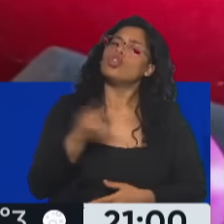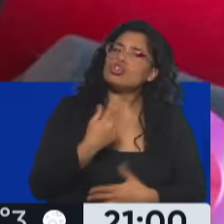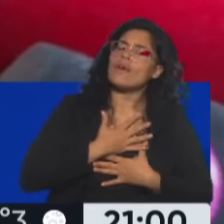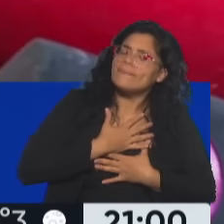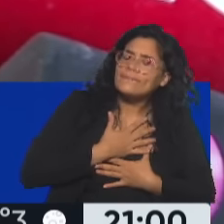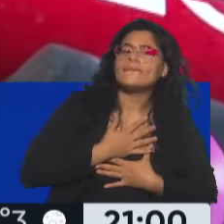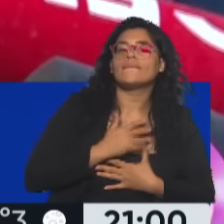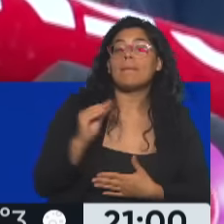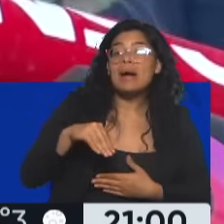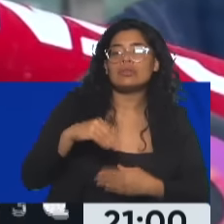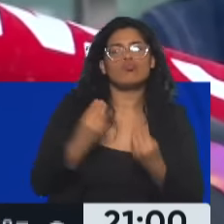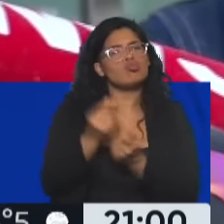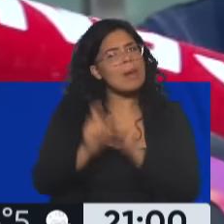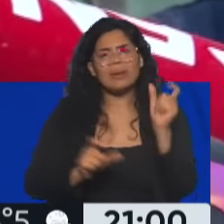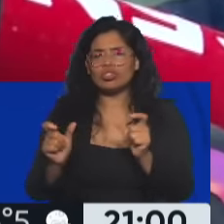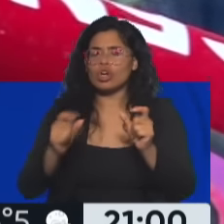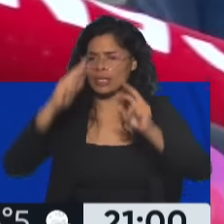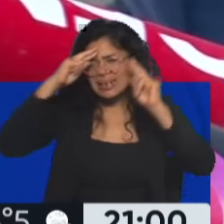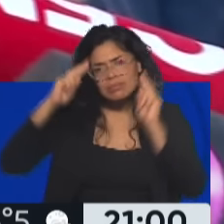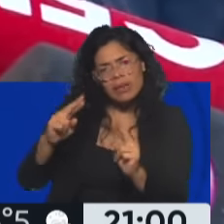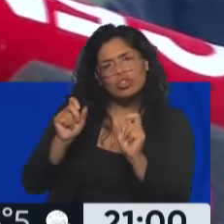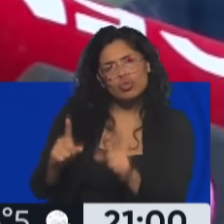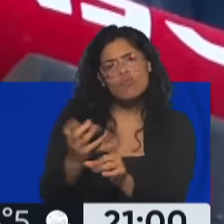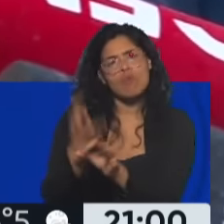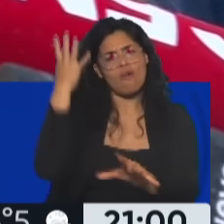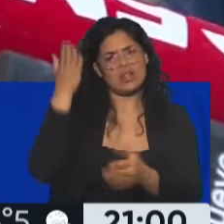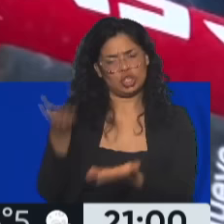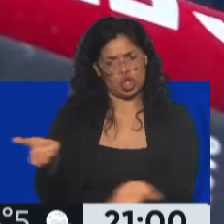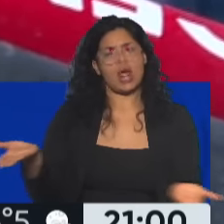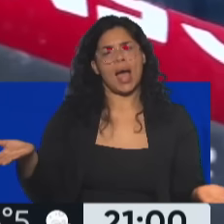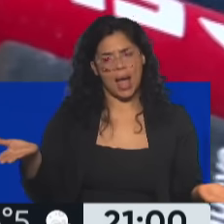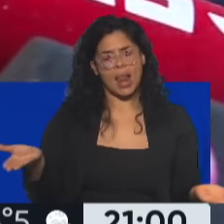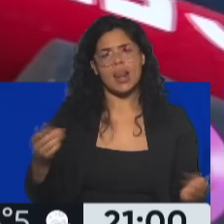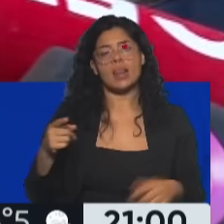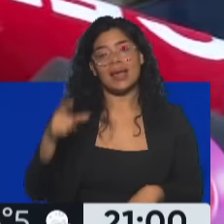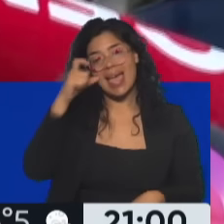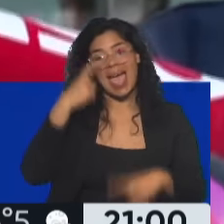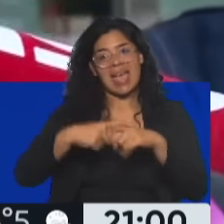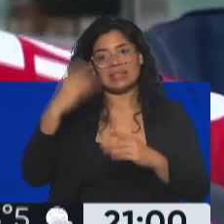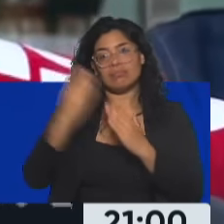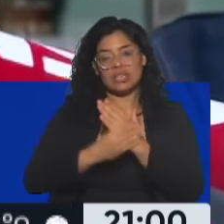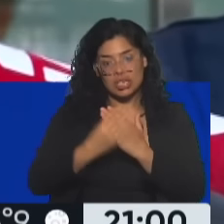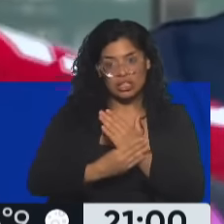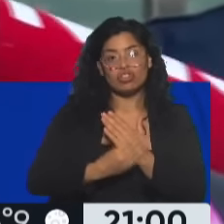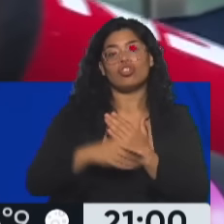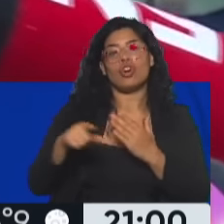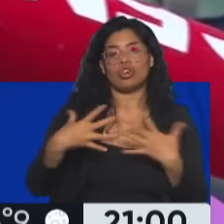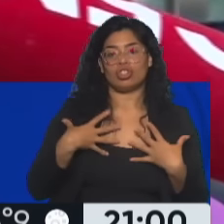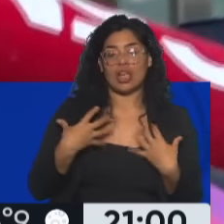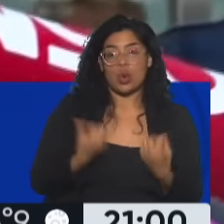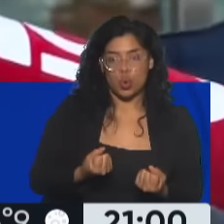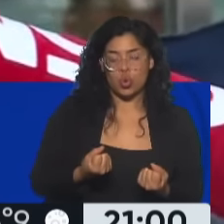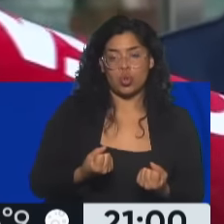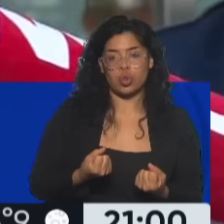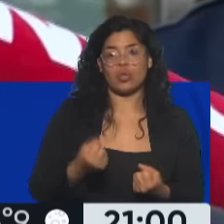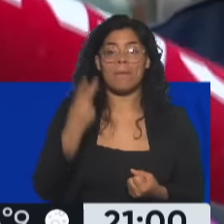yo tenía un enorme respeto profesional por él. Fue ministro de Salud de Antonio Cafiero cuando yo era ministro de Asuntos Agrarios en el